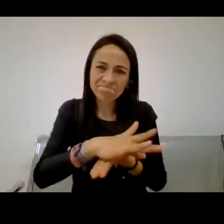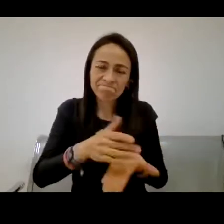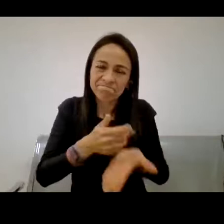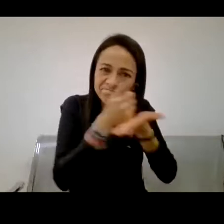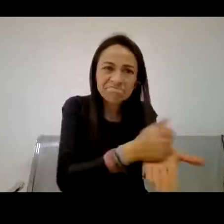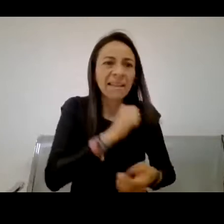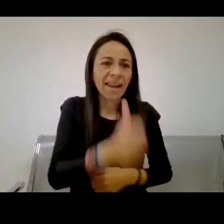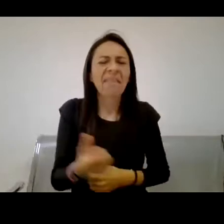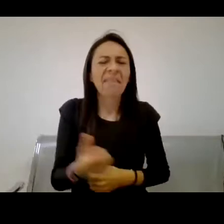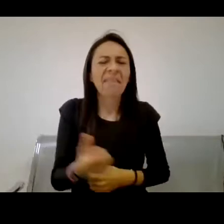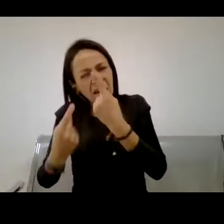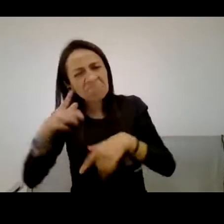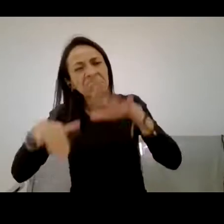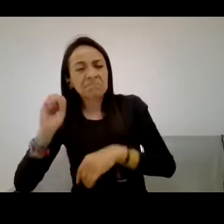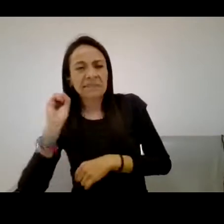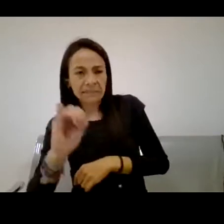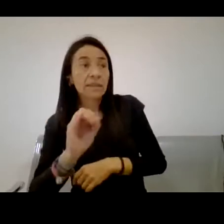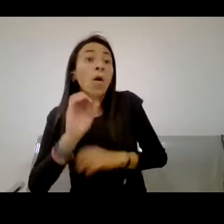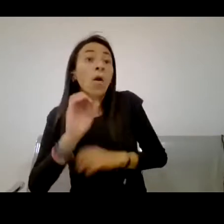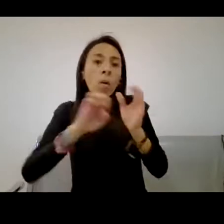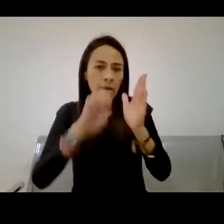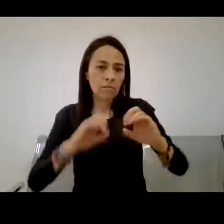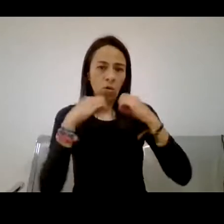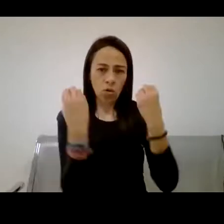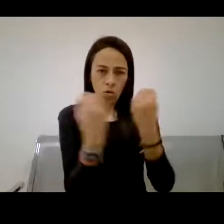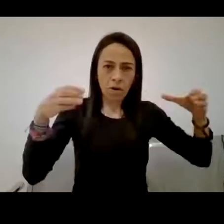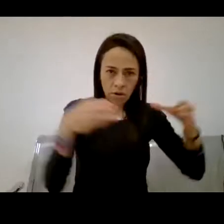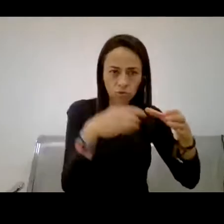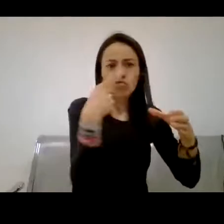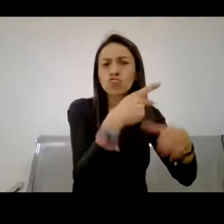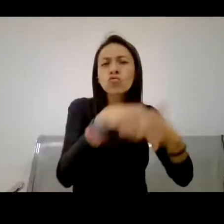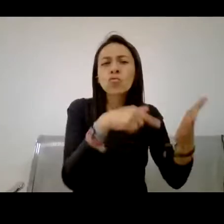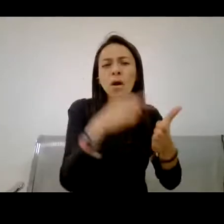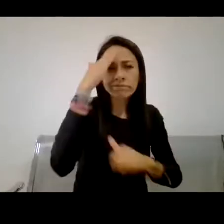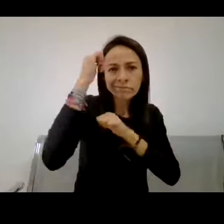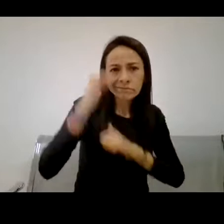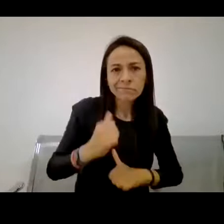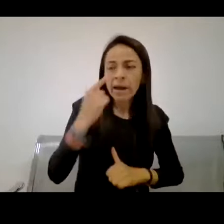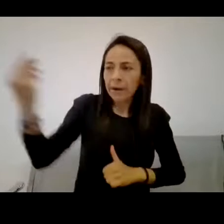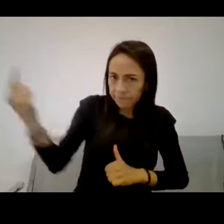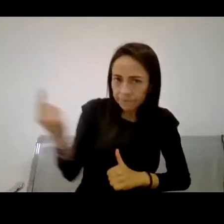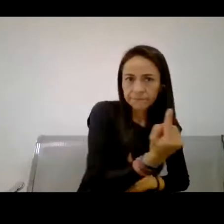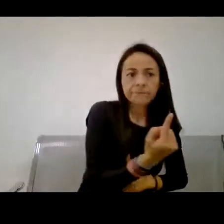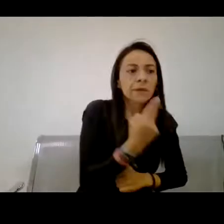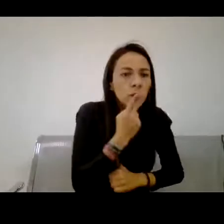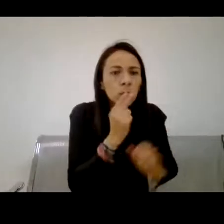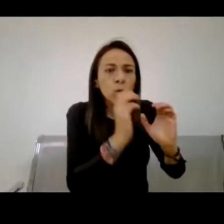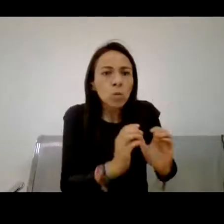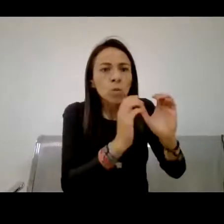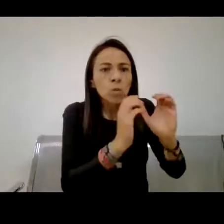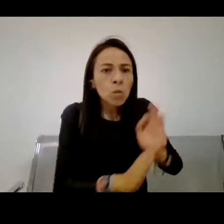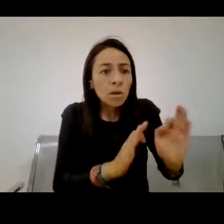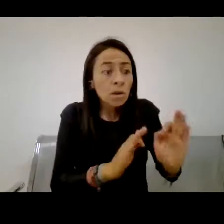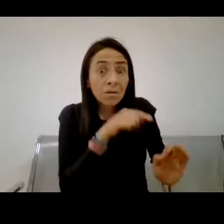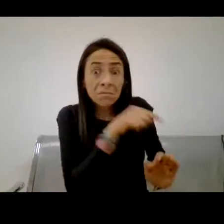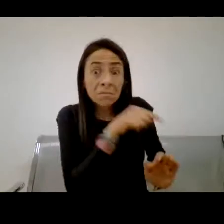donde una organización pues luego recibe a una persona en un centro de cuidado, por ejemplo, y esa persona puede estar 40 años